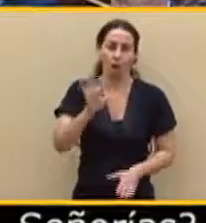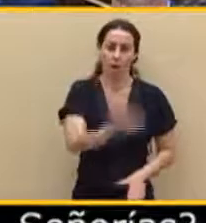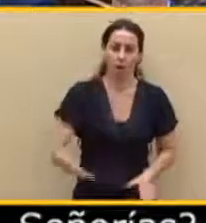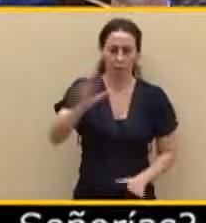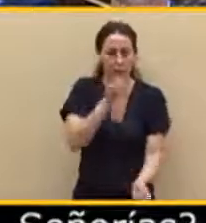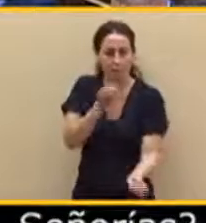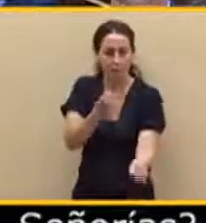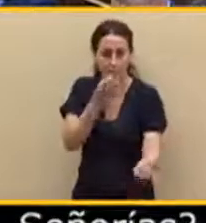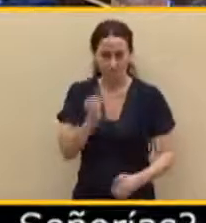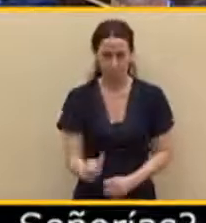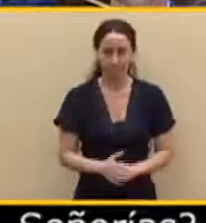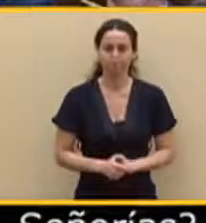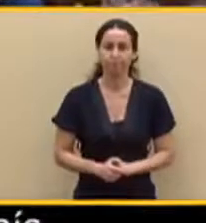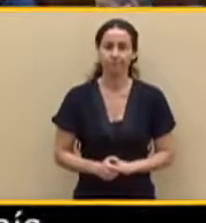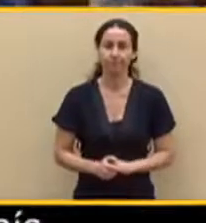Y miren,